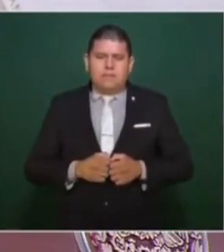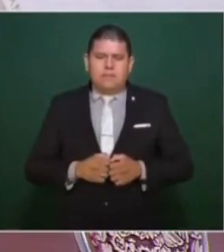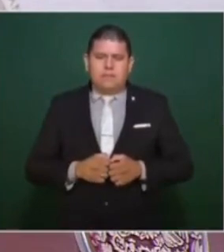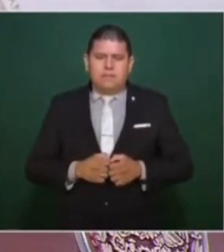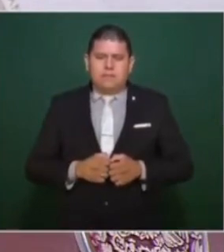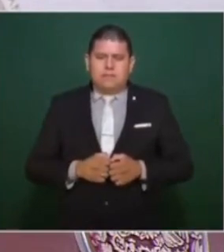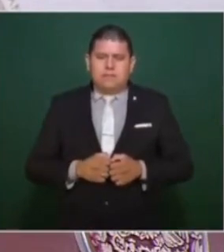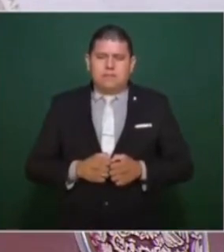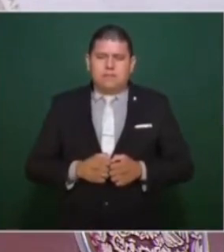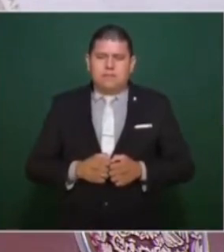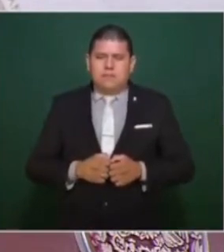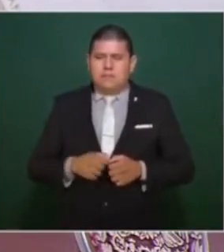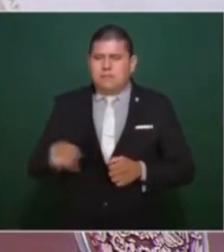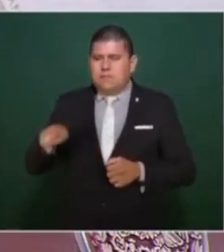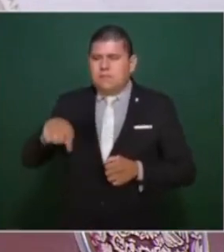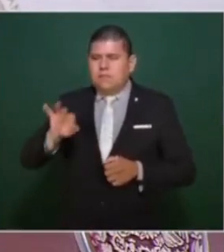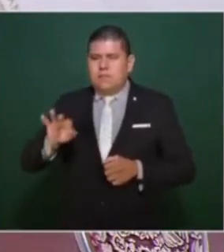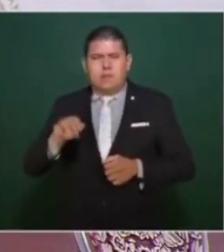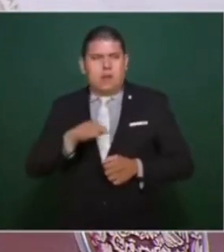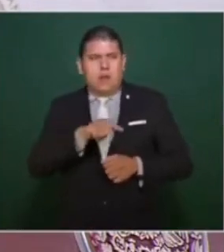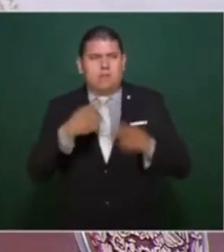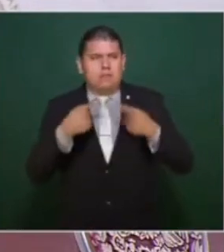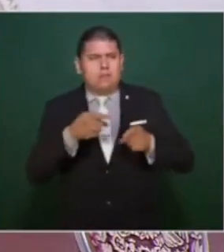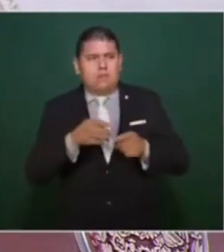que ellos quieren proyectar.